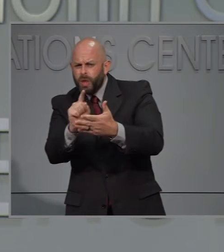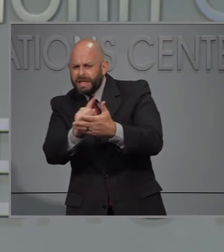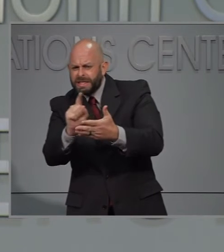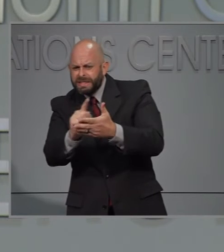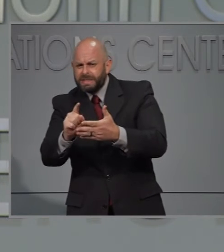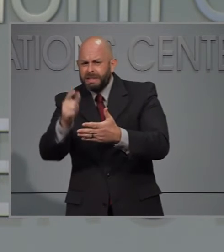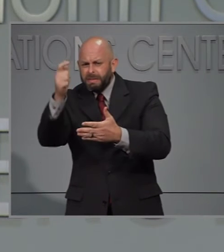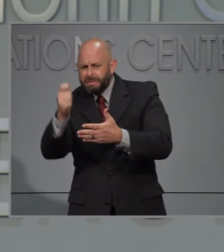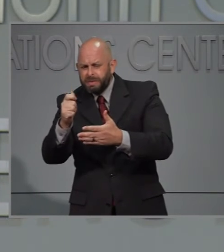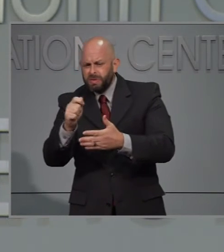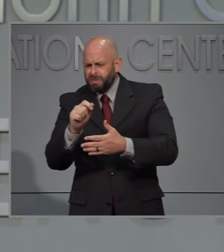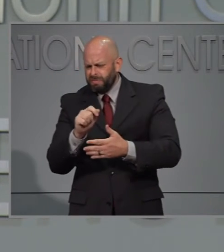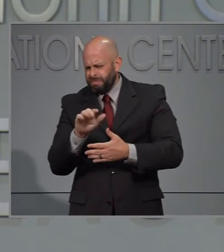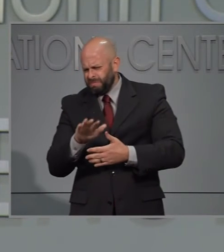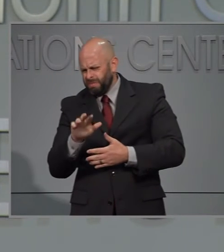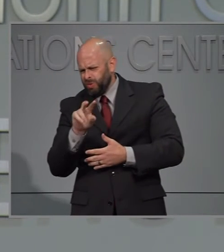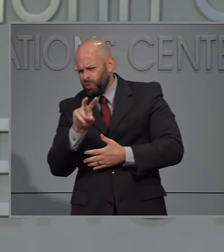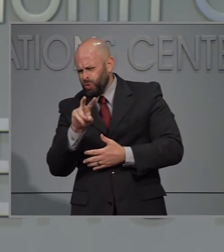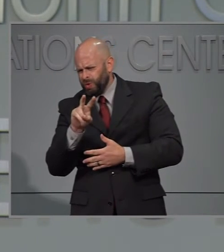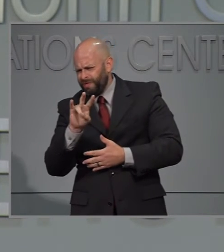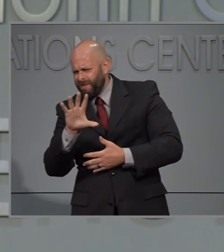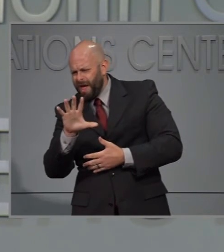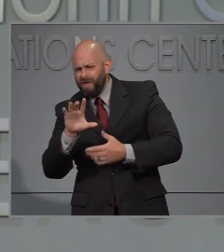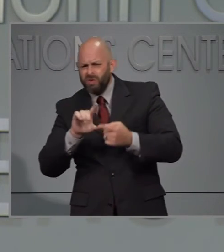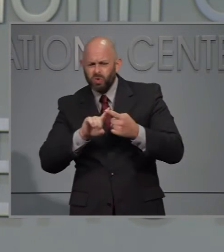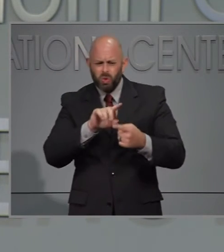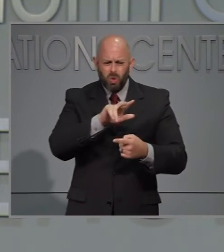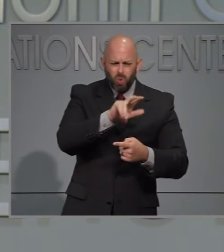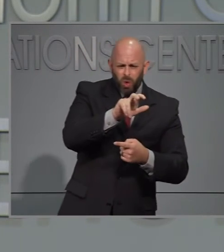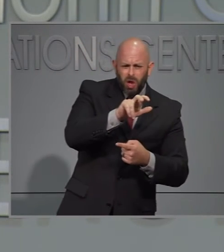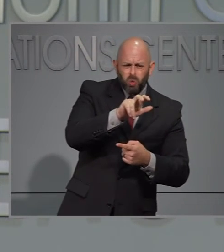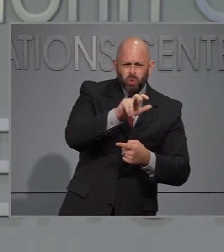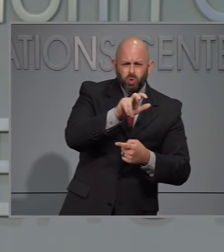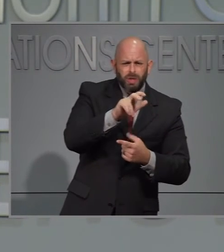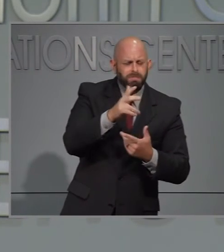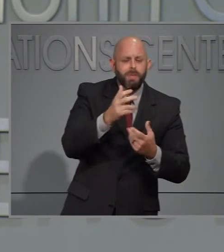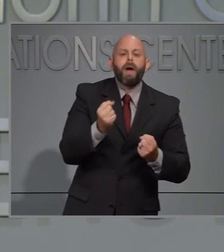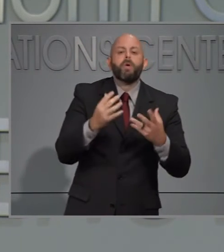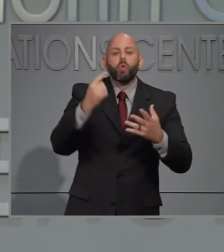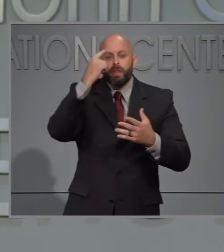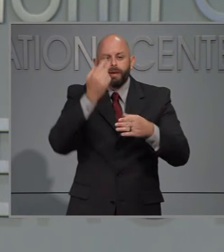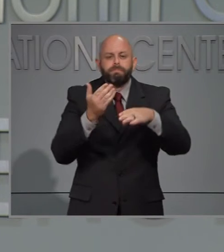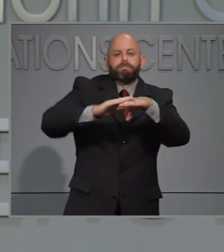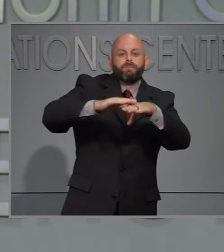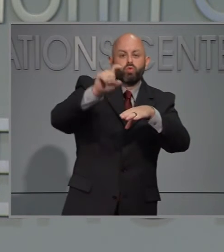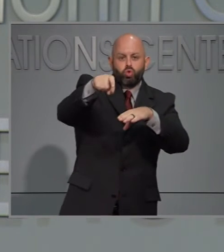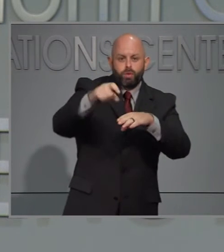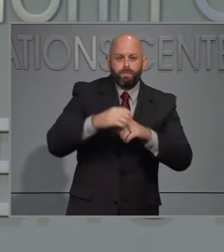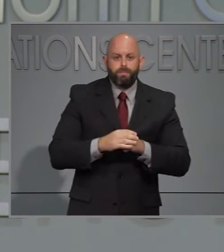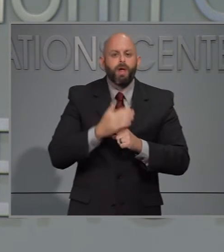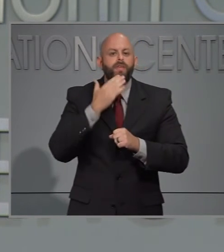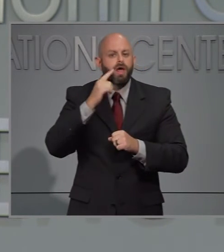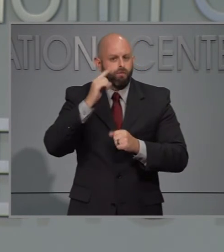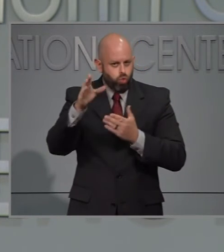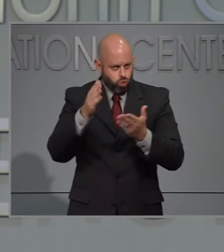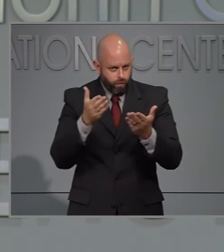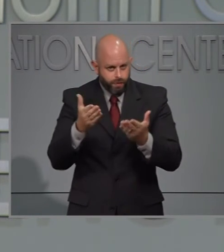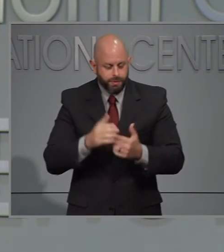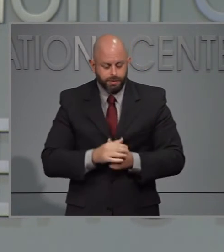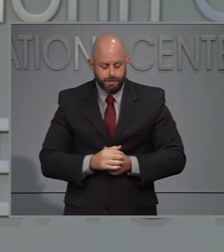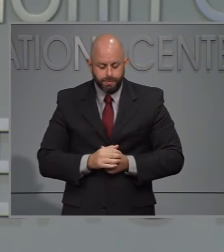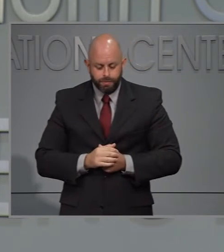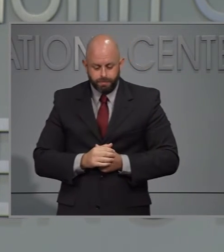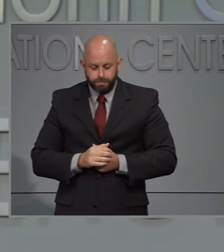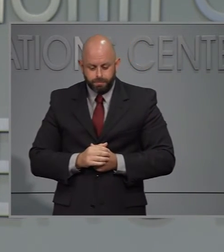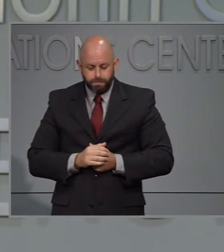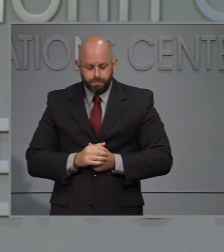275,350 por semana, ¿cuánto cree usted que debería ser? Y gracias por su servicio público. Respuesta, claro. Creo que el Senado hizo